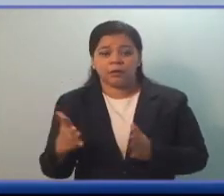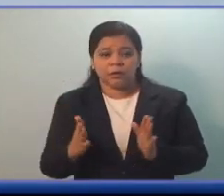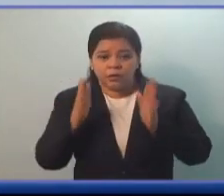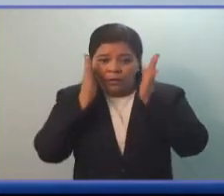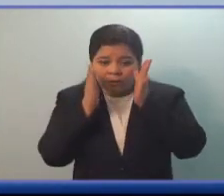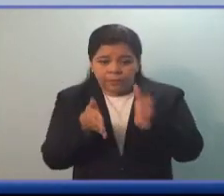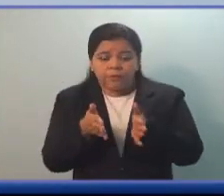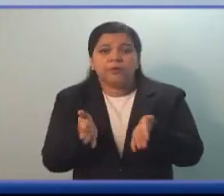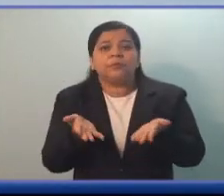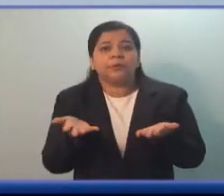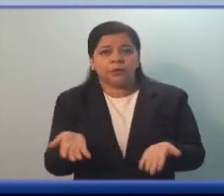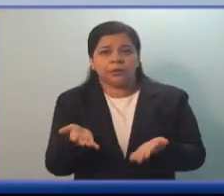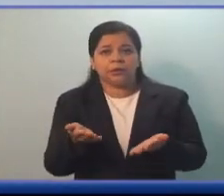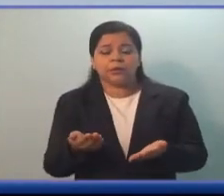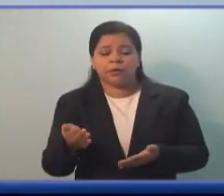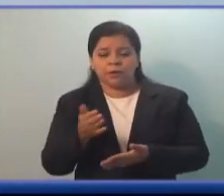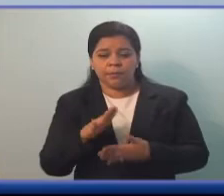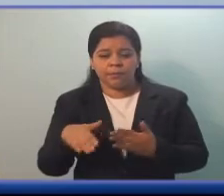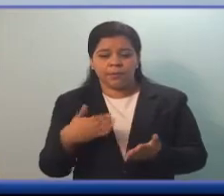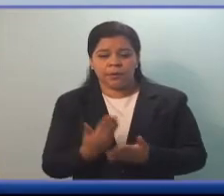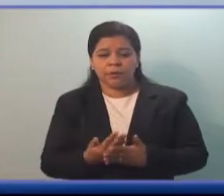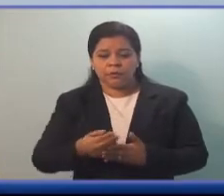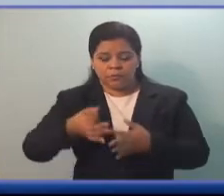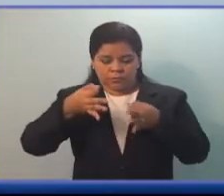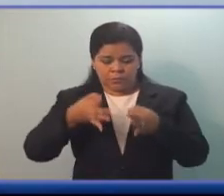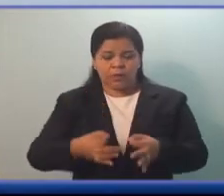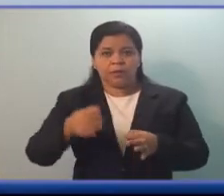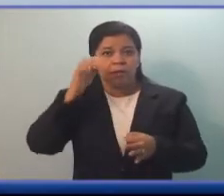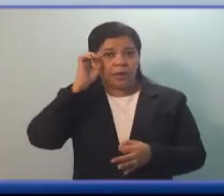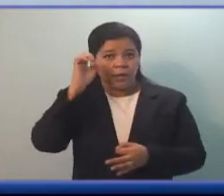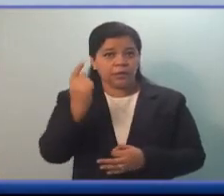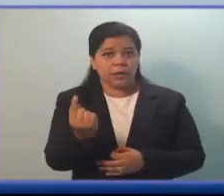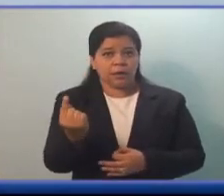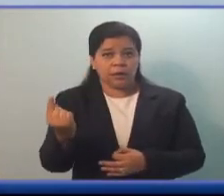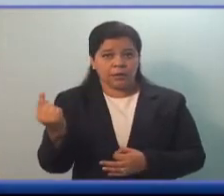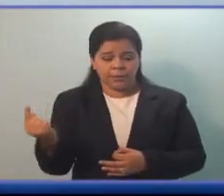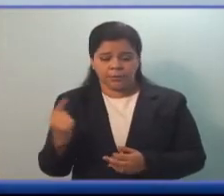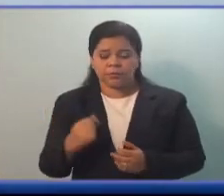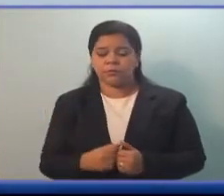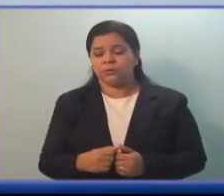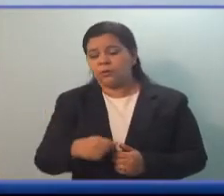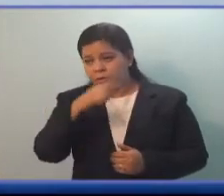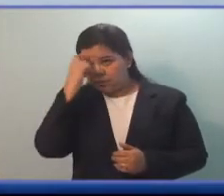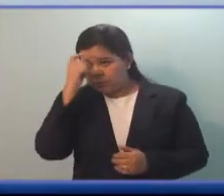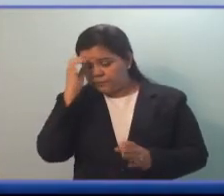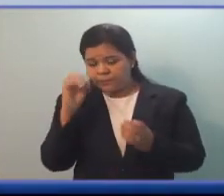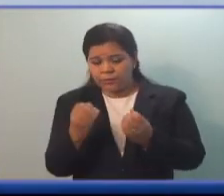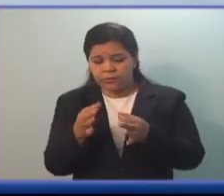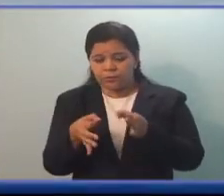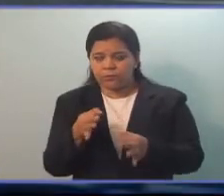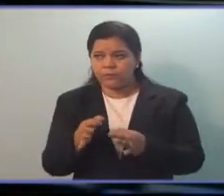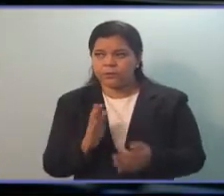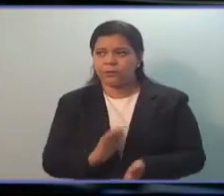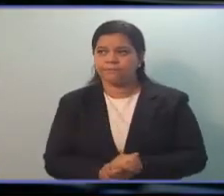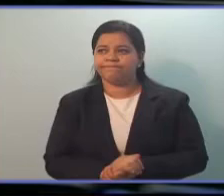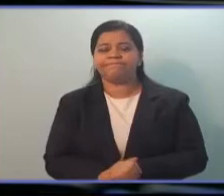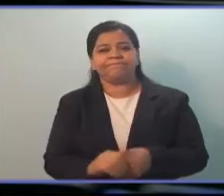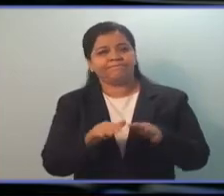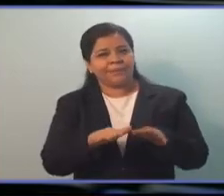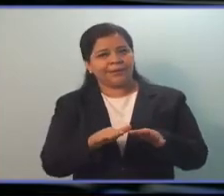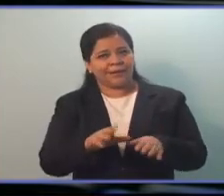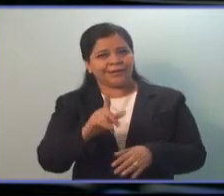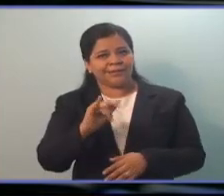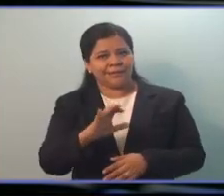orientada a la formación ética de los funcionarios y de los empleados también del órgano judicial. Gracias, licenciado.